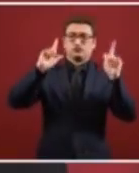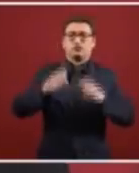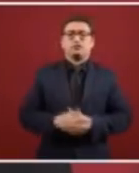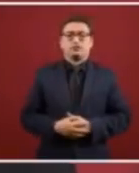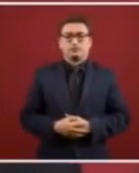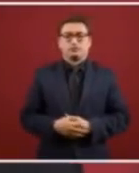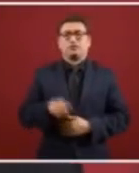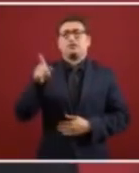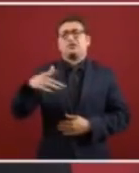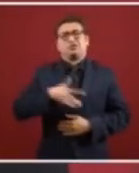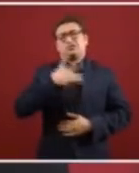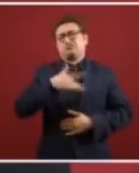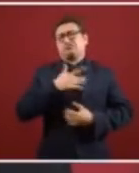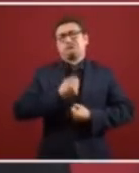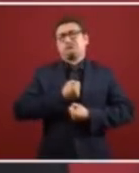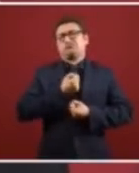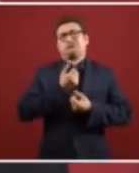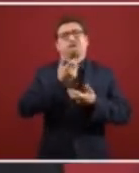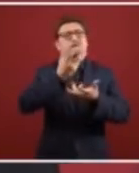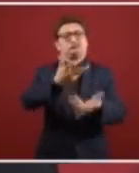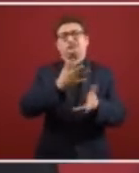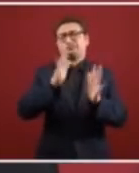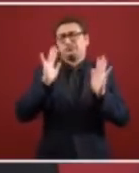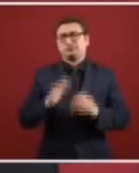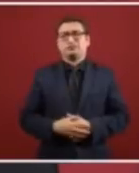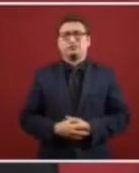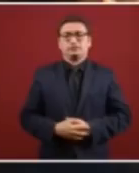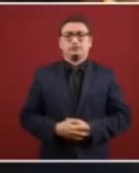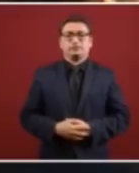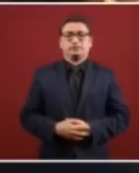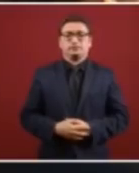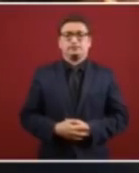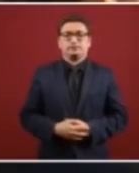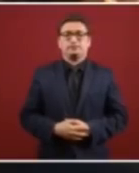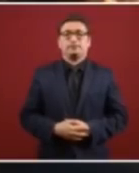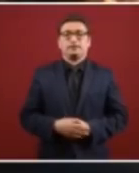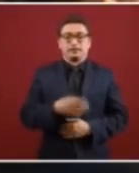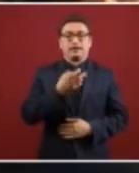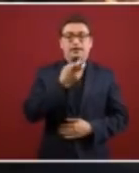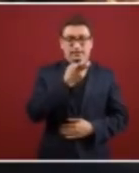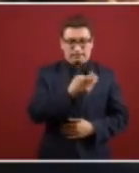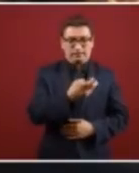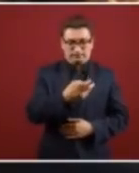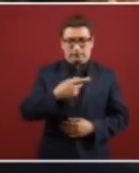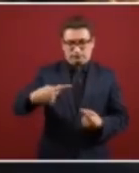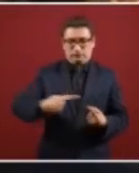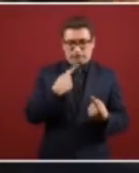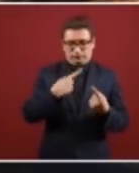para expresarse y manifestarse. Sí, pero esa es tu primera